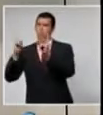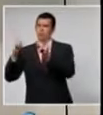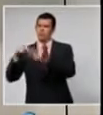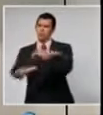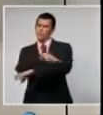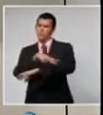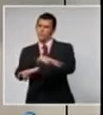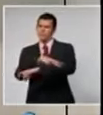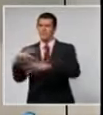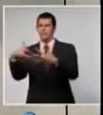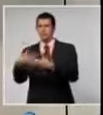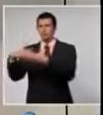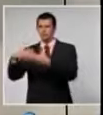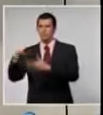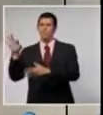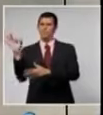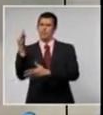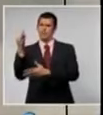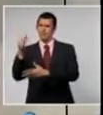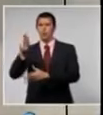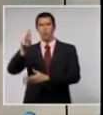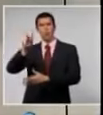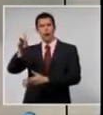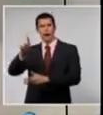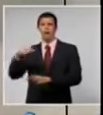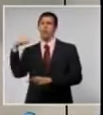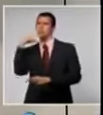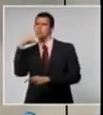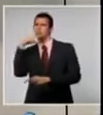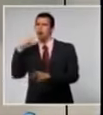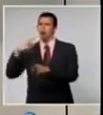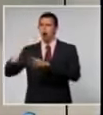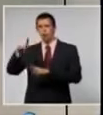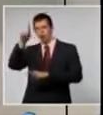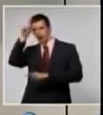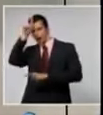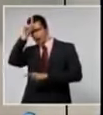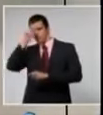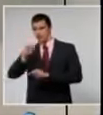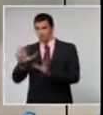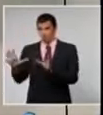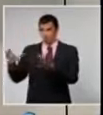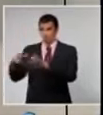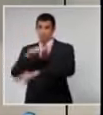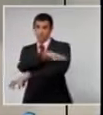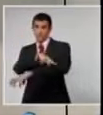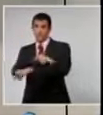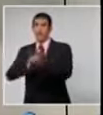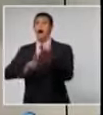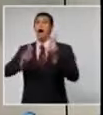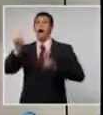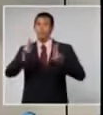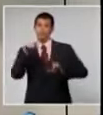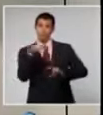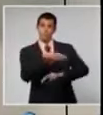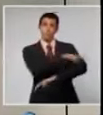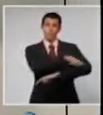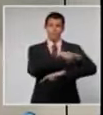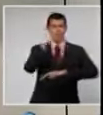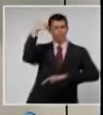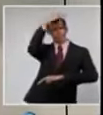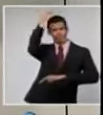Reino Unido, China y Rusia, más Alemania. El objetivo básico consistía en suspender parte de las actividades nucleares pacíficas de